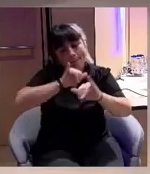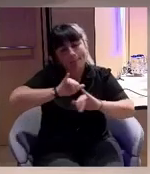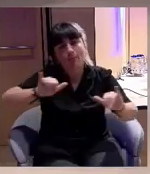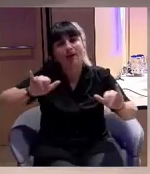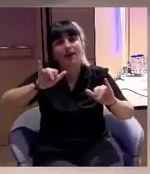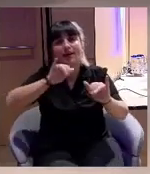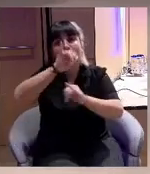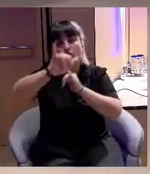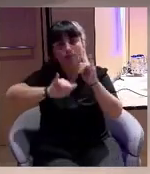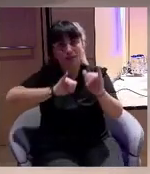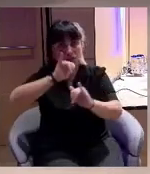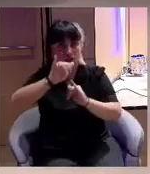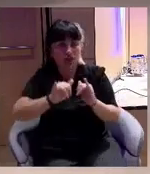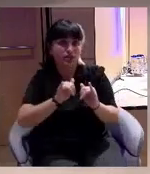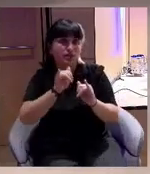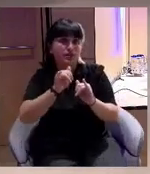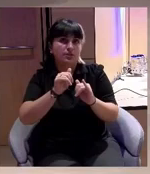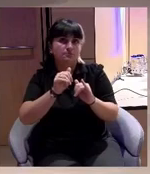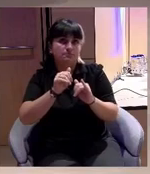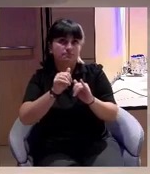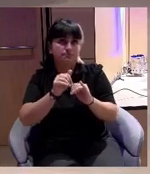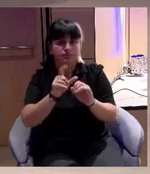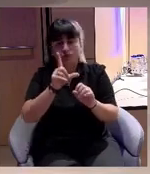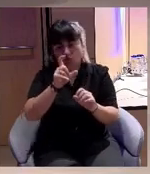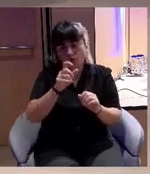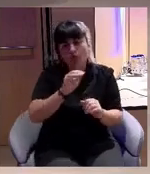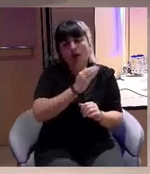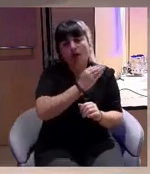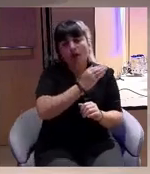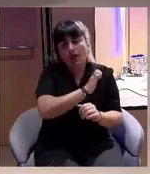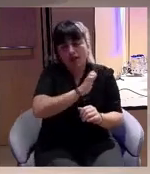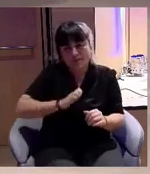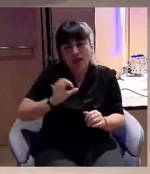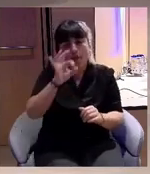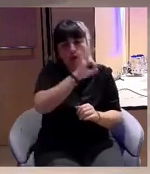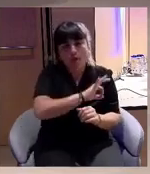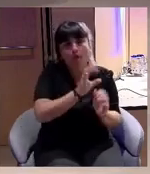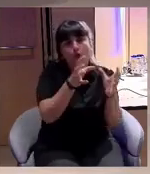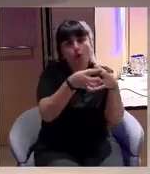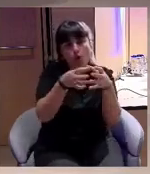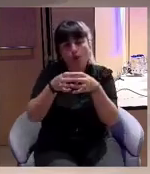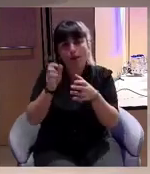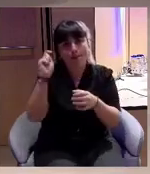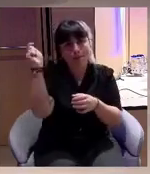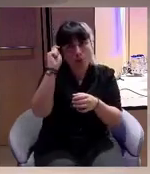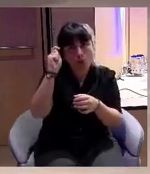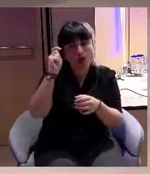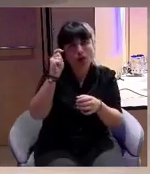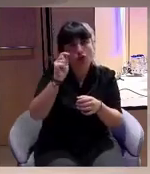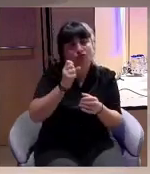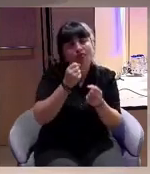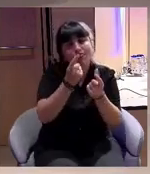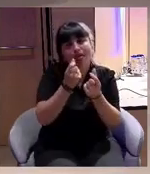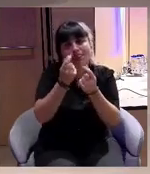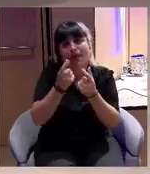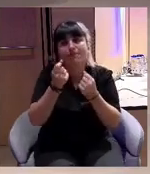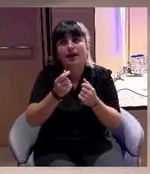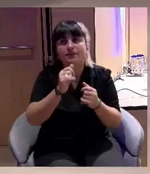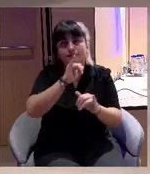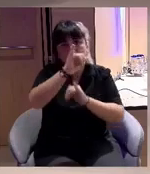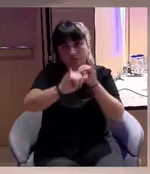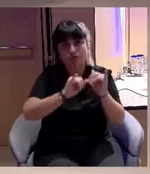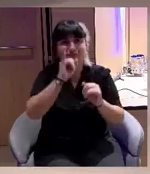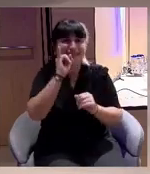provee por defecto el estado las agencias públicas porque muchas veces las entidades jurídicas o